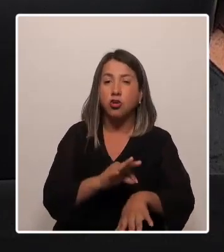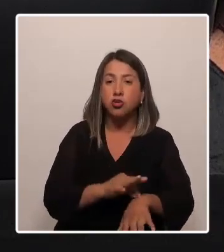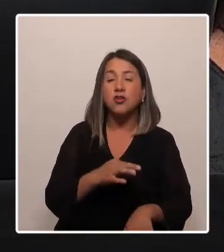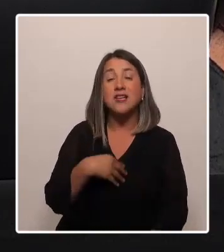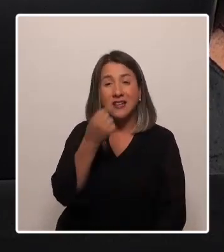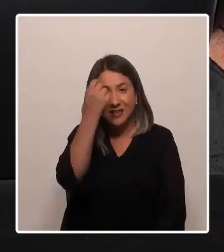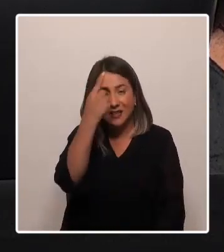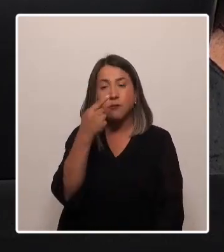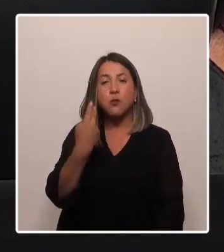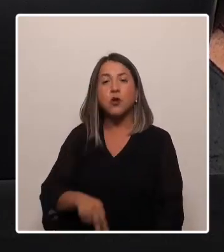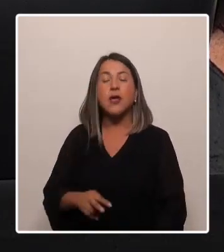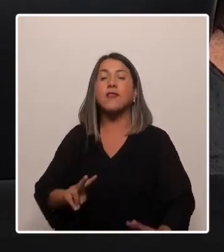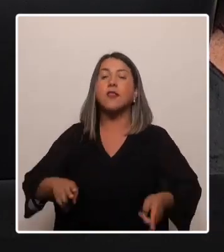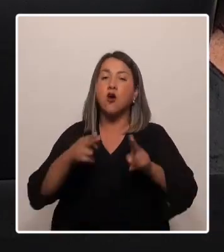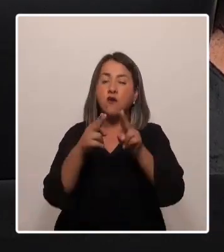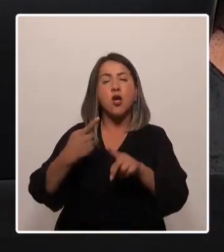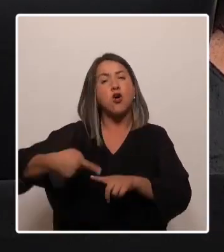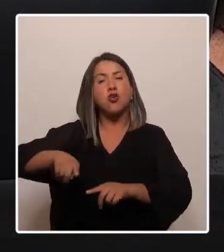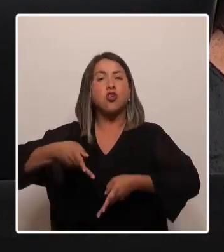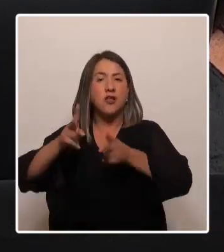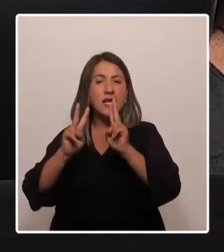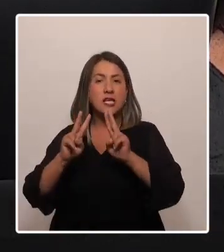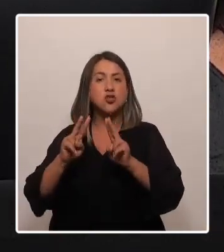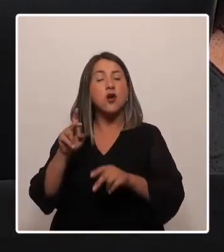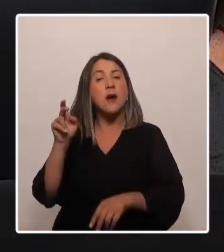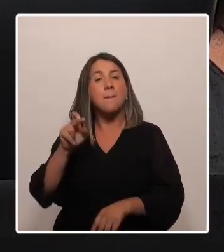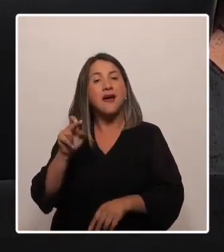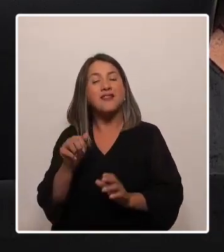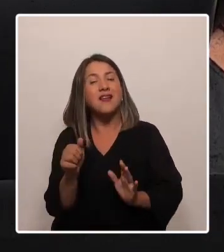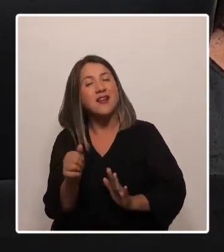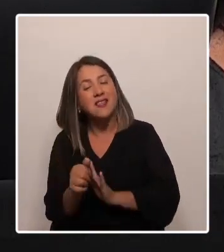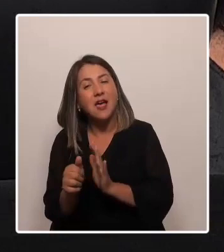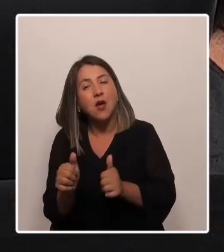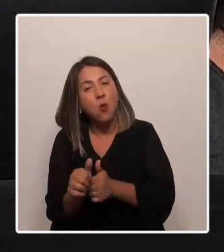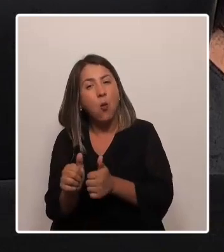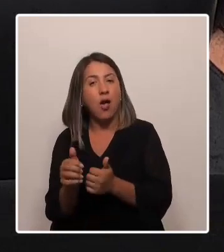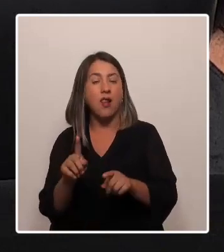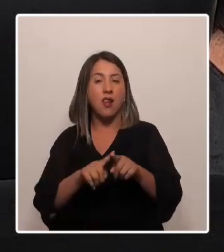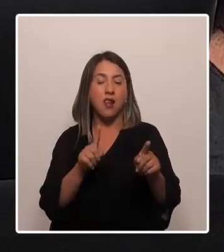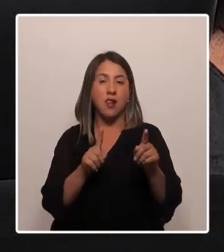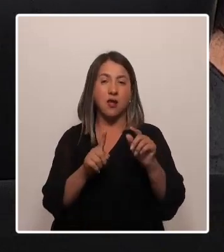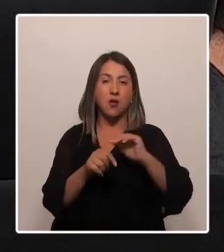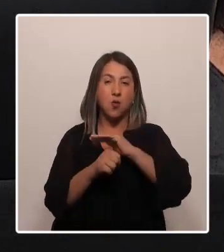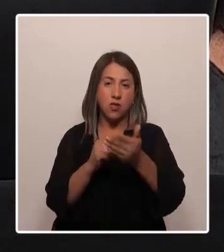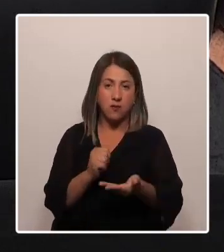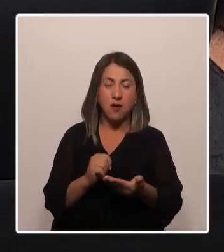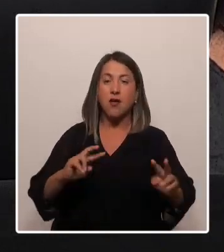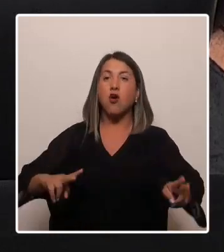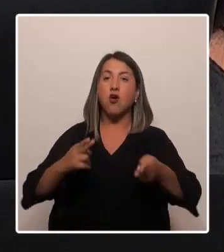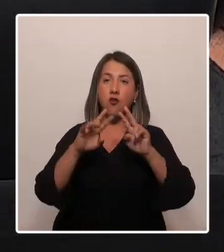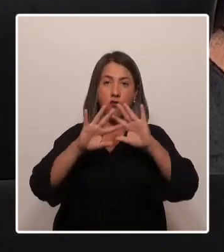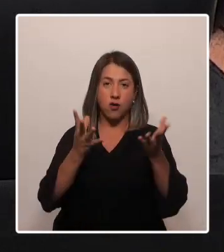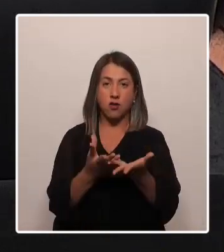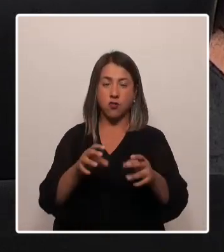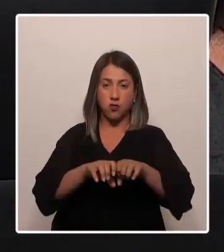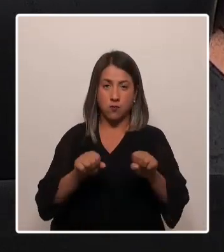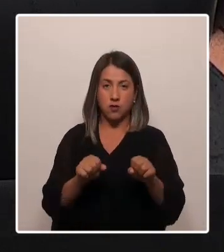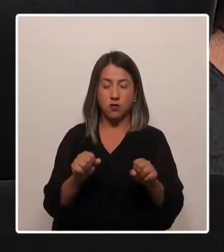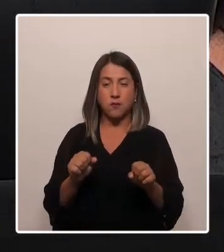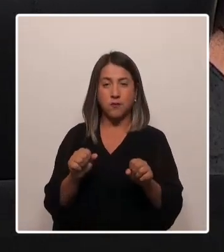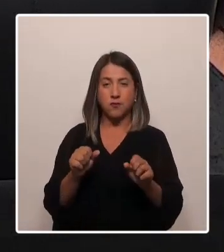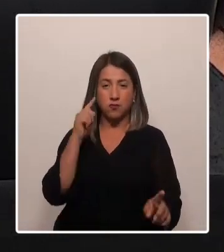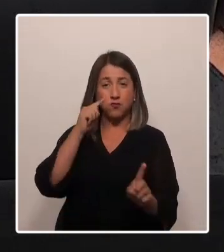de obras y otros derechos como la paternidad, la edición y la integridad de la obra. Comisión de futuro, normas de